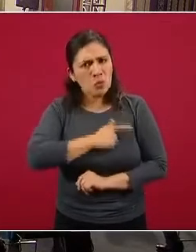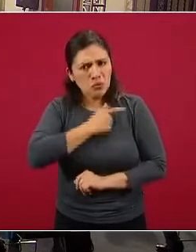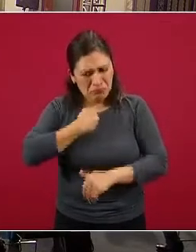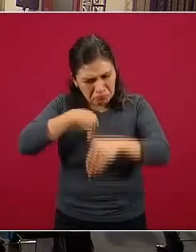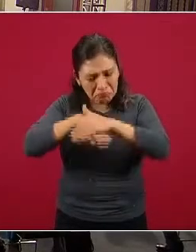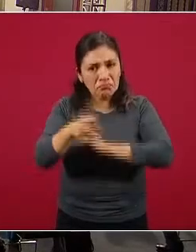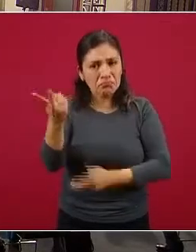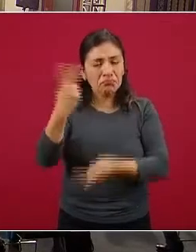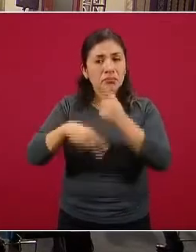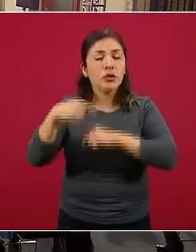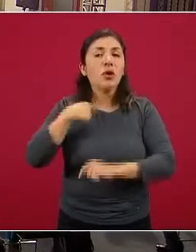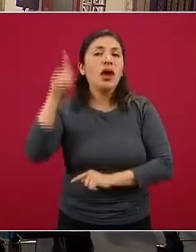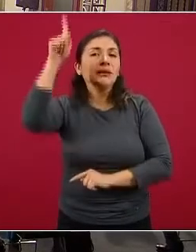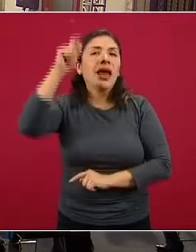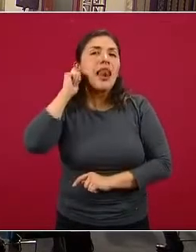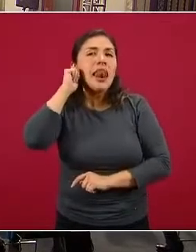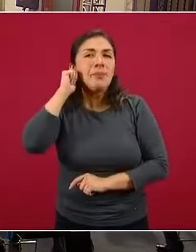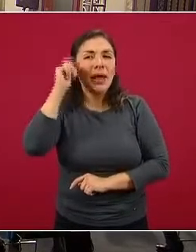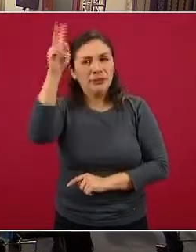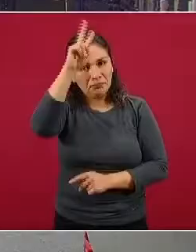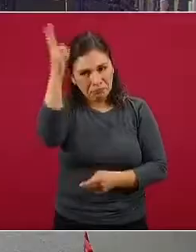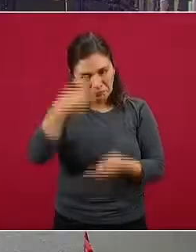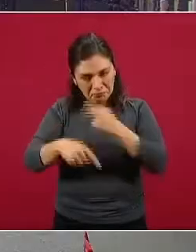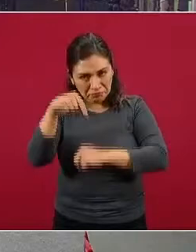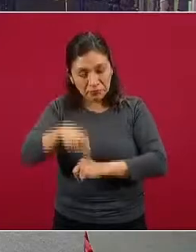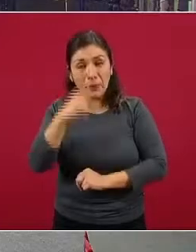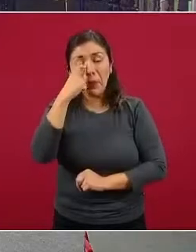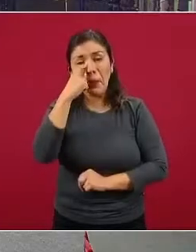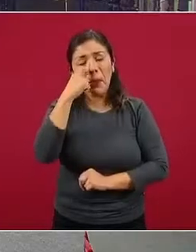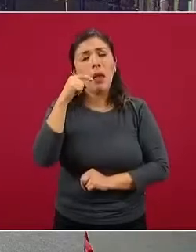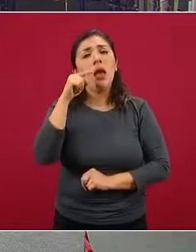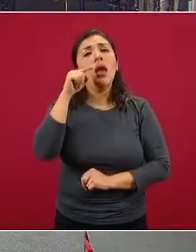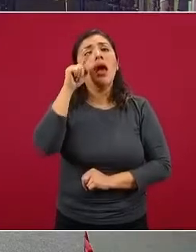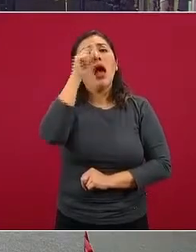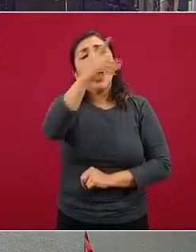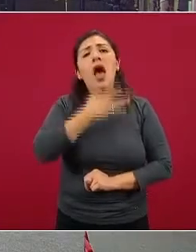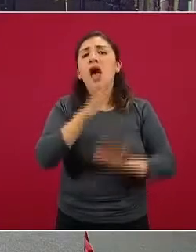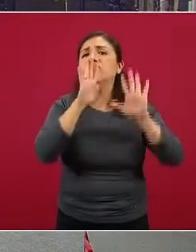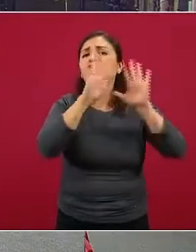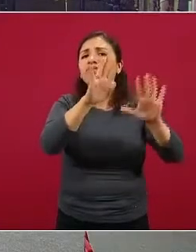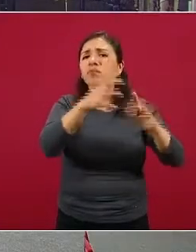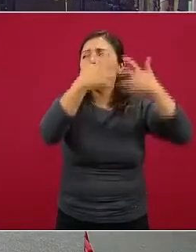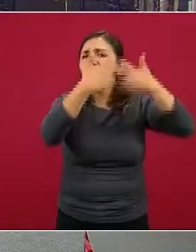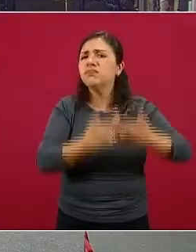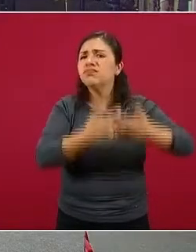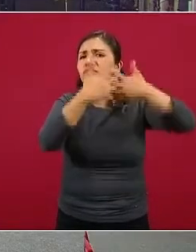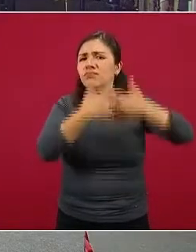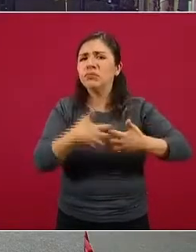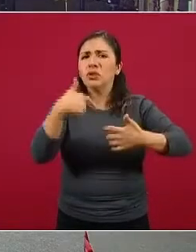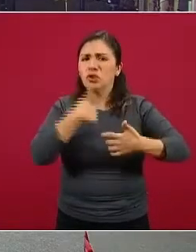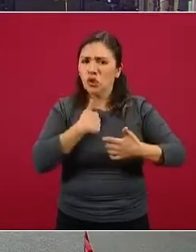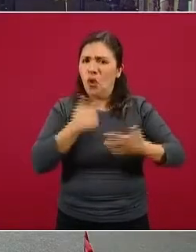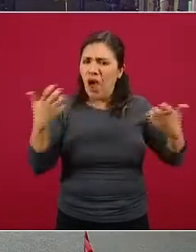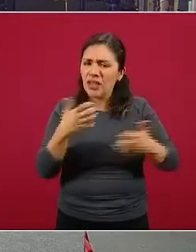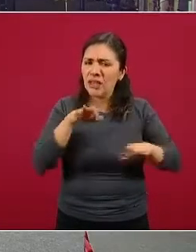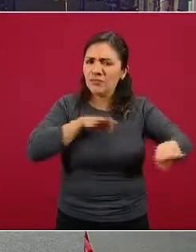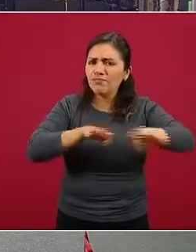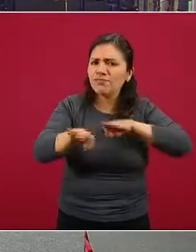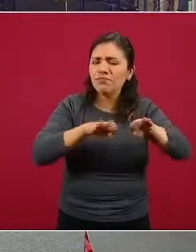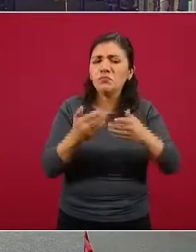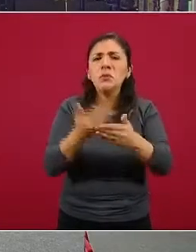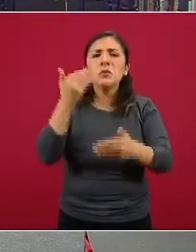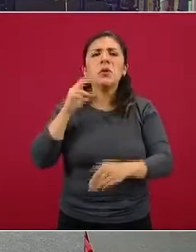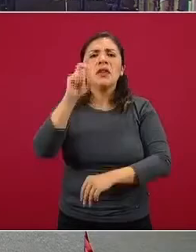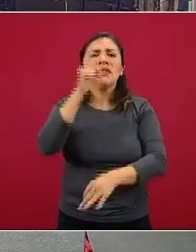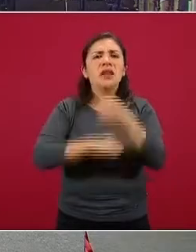hago, viniendo desde La Paz, Baja California Sur, donde está sentada una industria que he estado impulsando desde ya casi